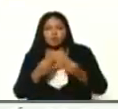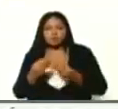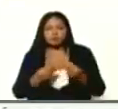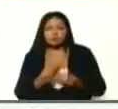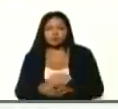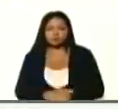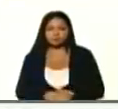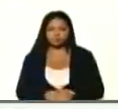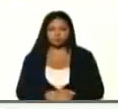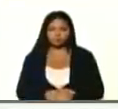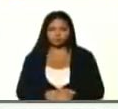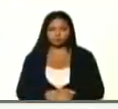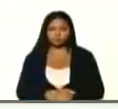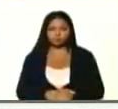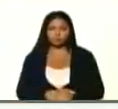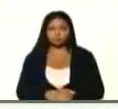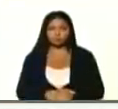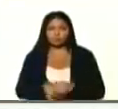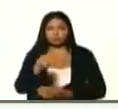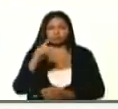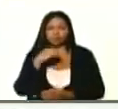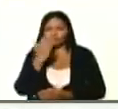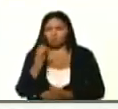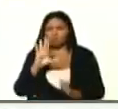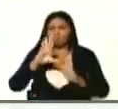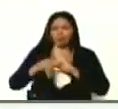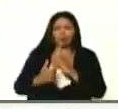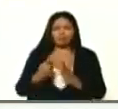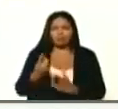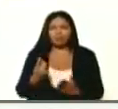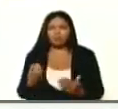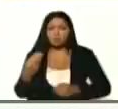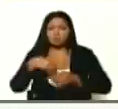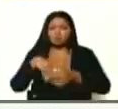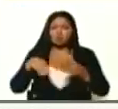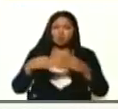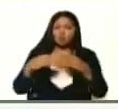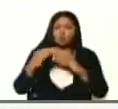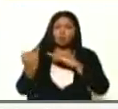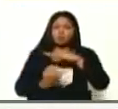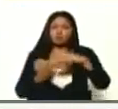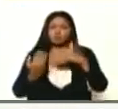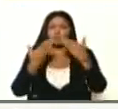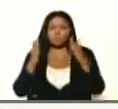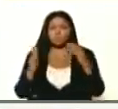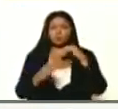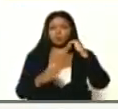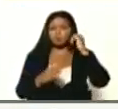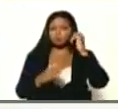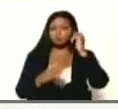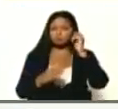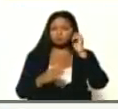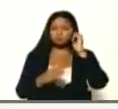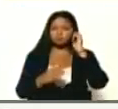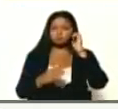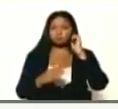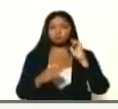procesados. O sea, unos vulgares rateros infiltrados en una institución pública del Estado